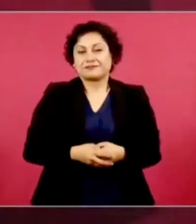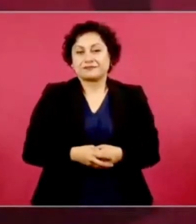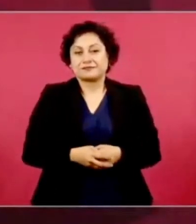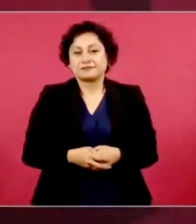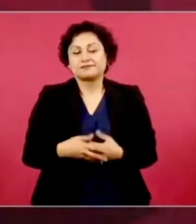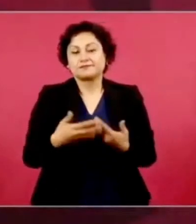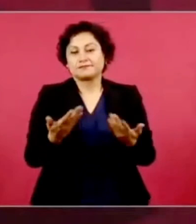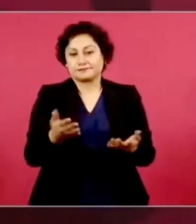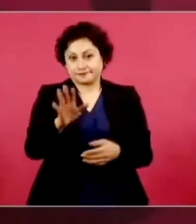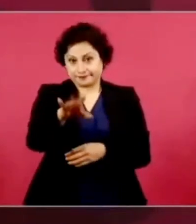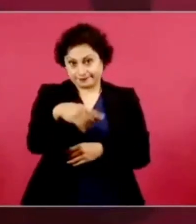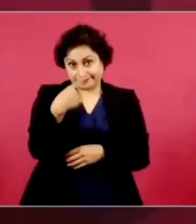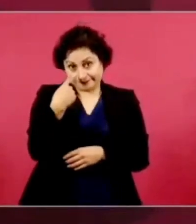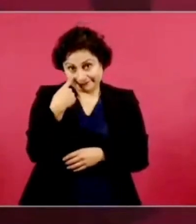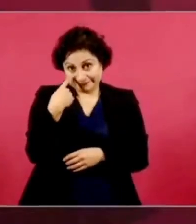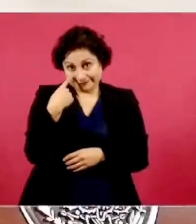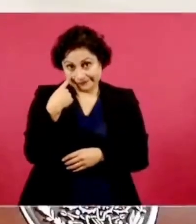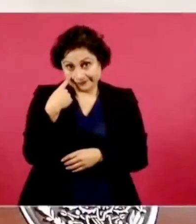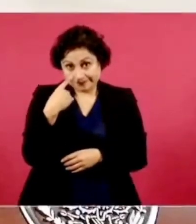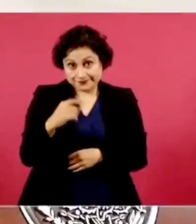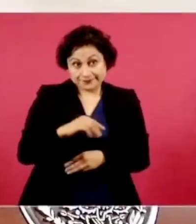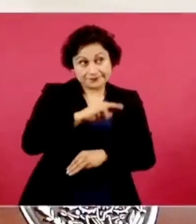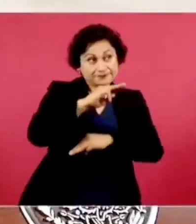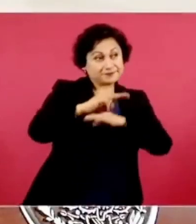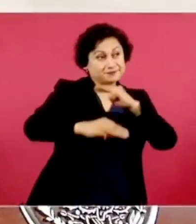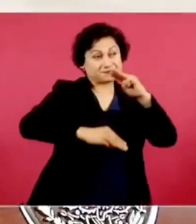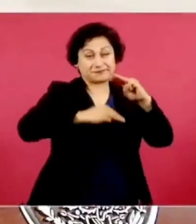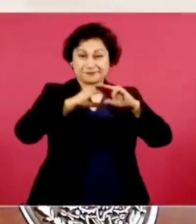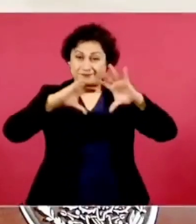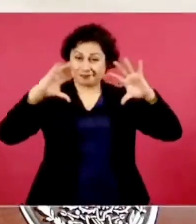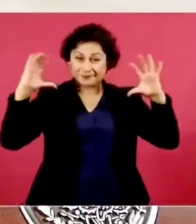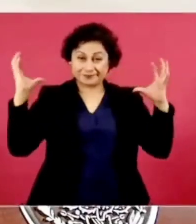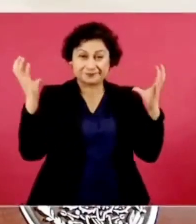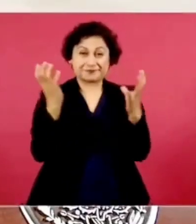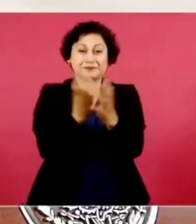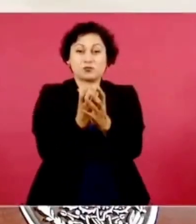No hay un país en el mundo